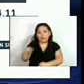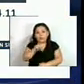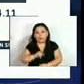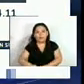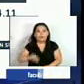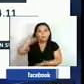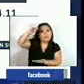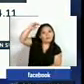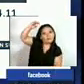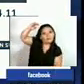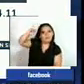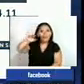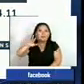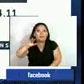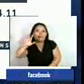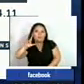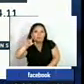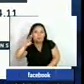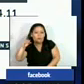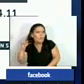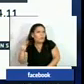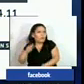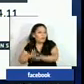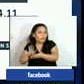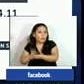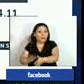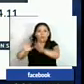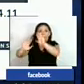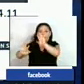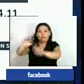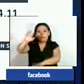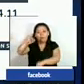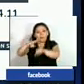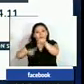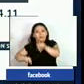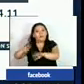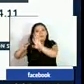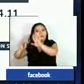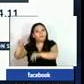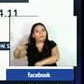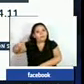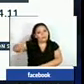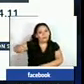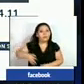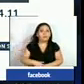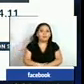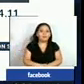35 libras, usted podrá pagar hasta 13 dólares con 71 centavos.